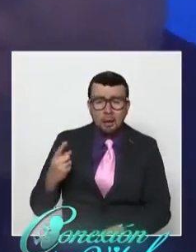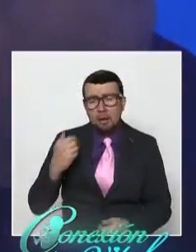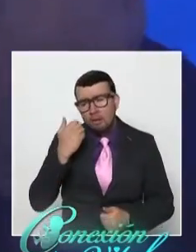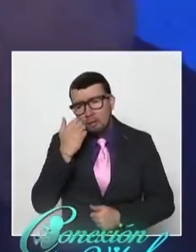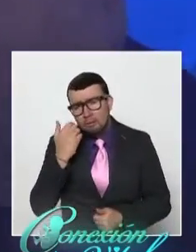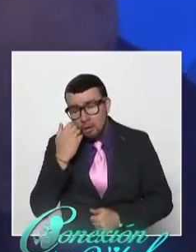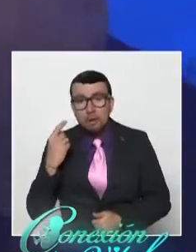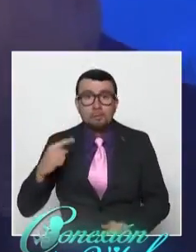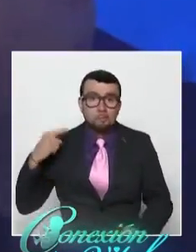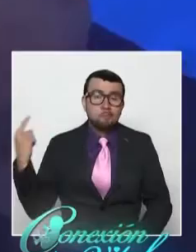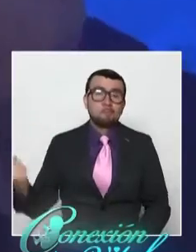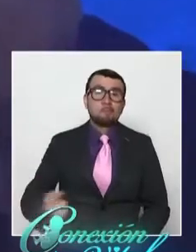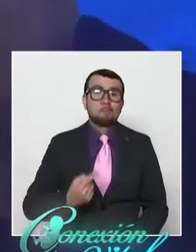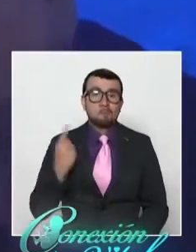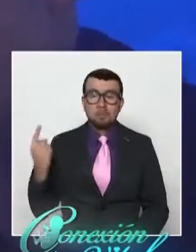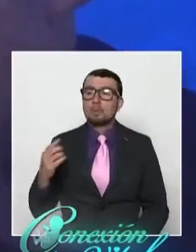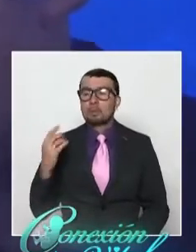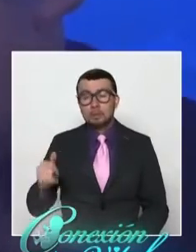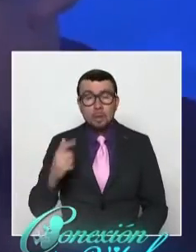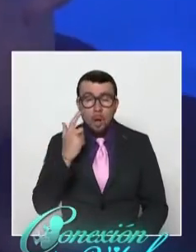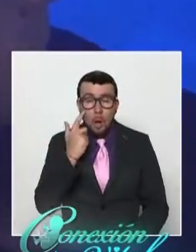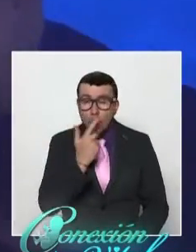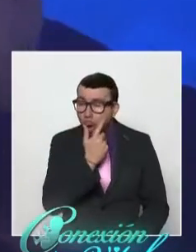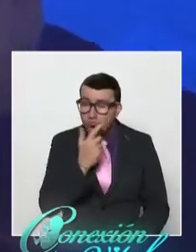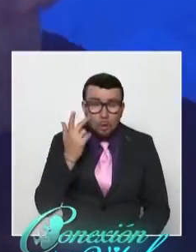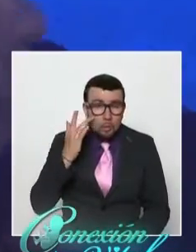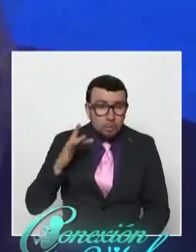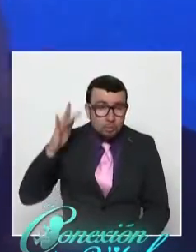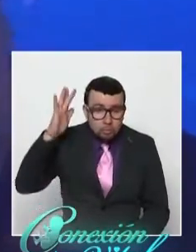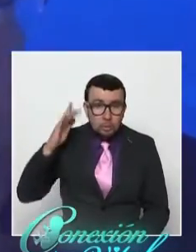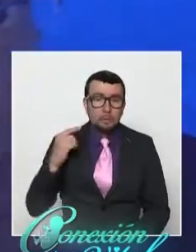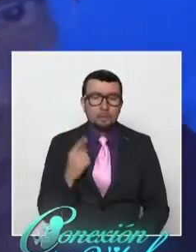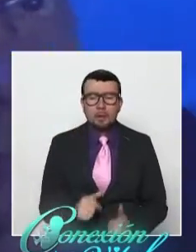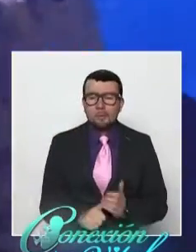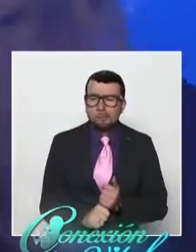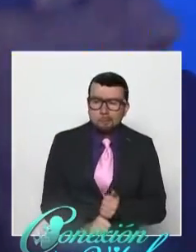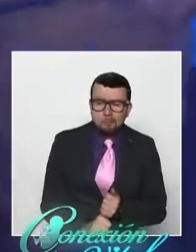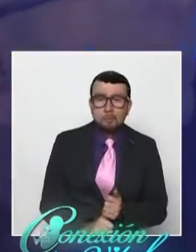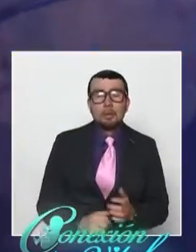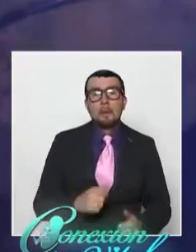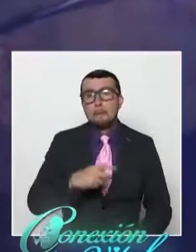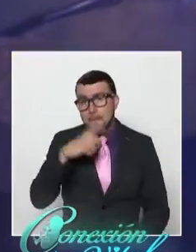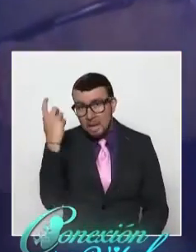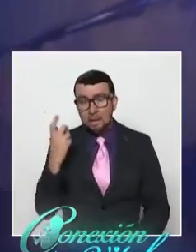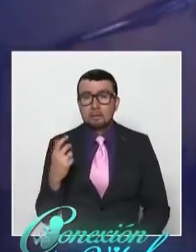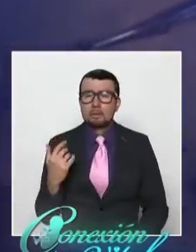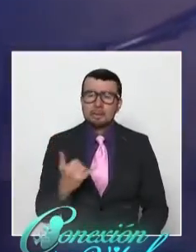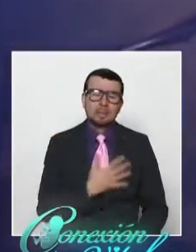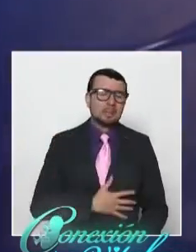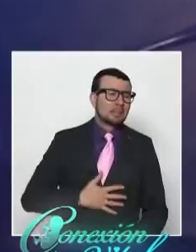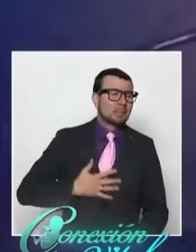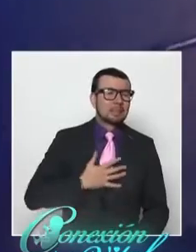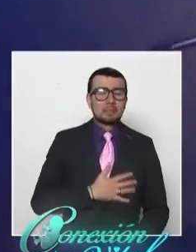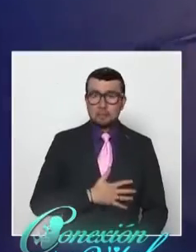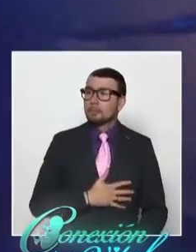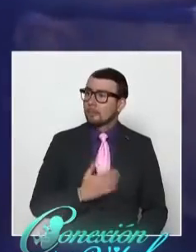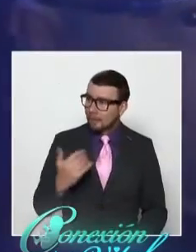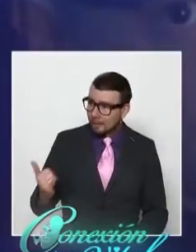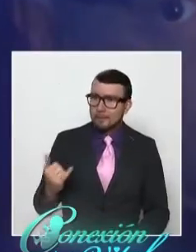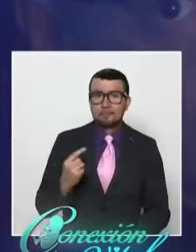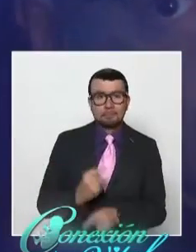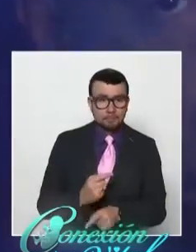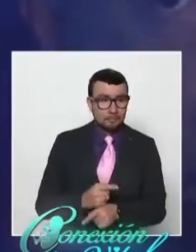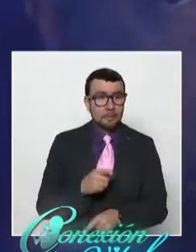compromiso general de color amarillo que llama ictericia, con deposiciones blancas, con malestar general, y gracias a este